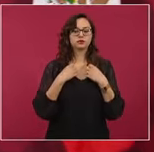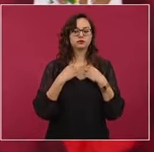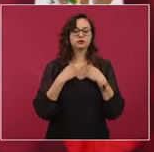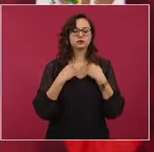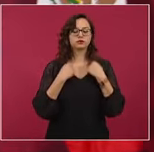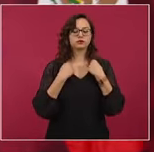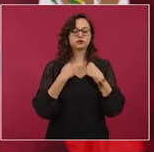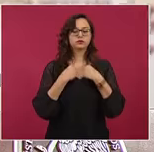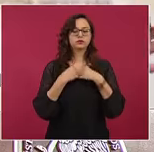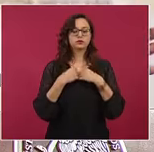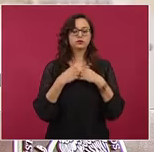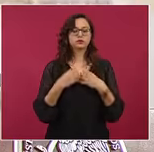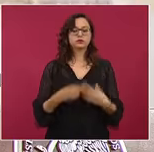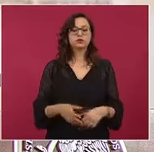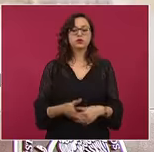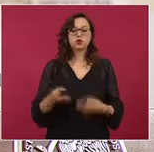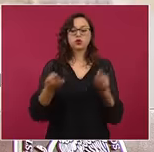Todo era